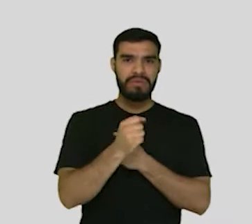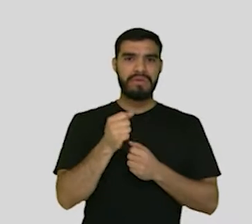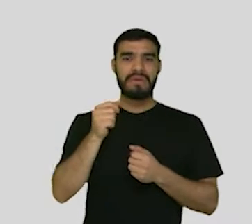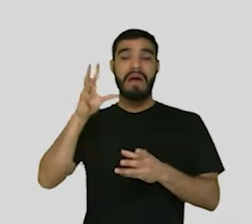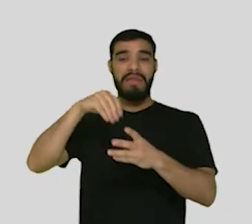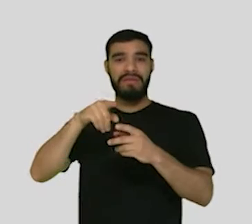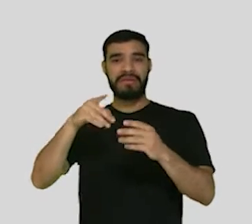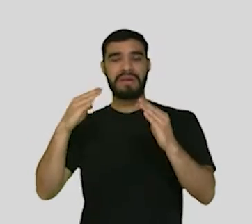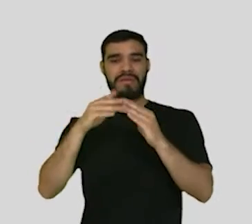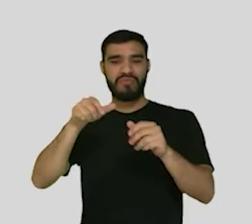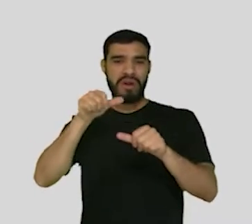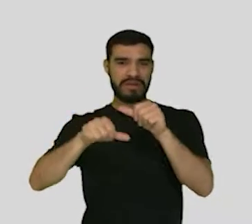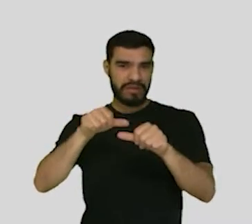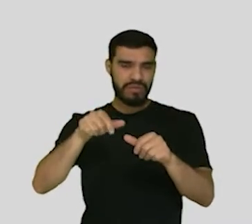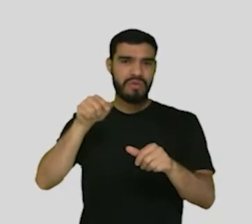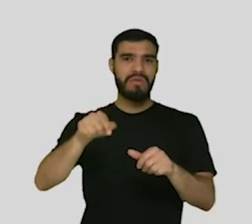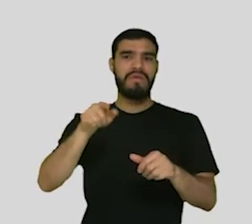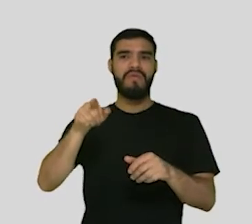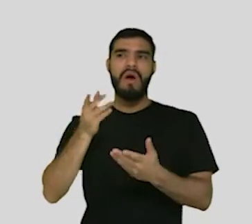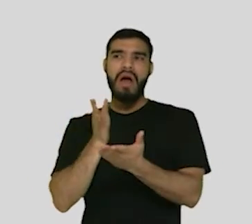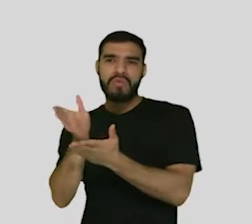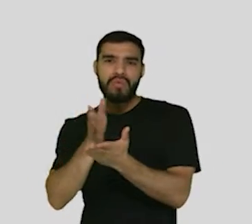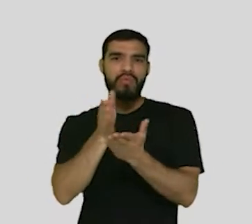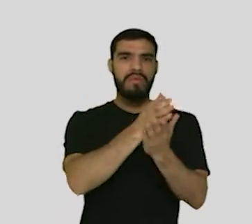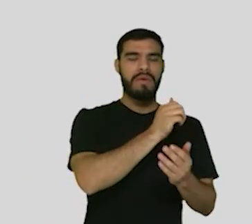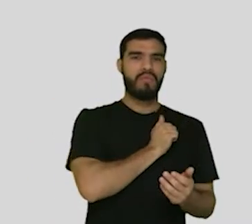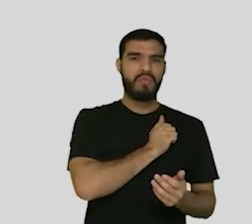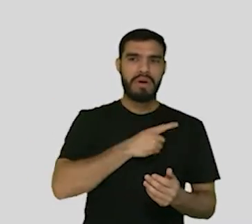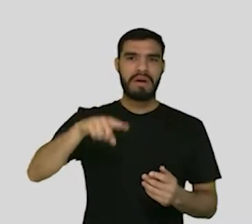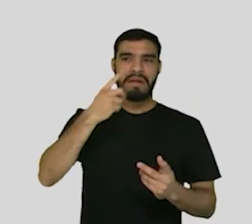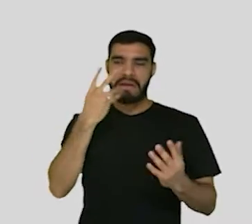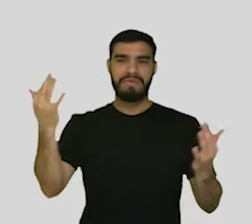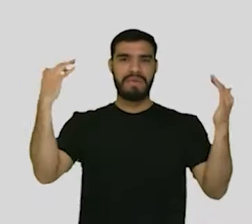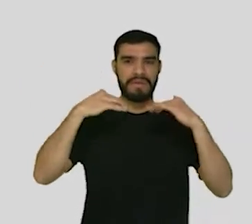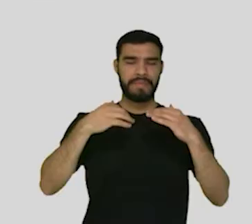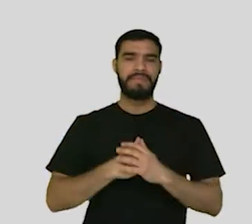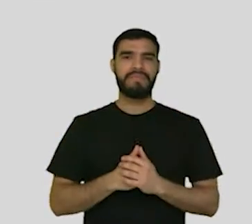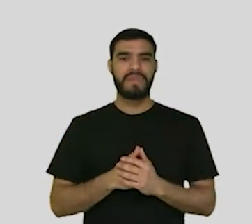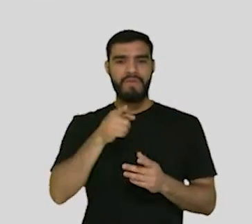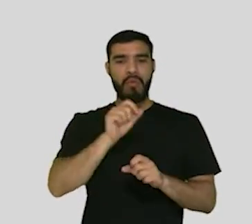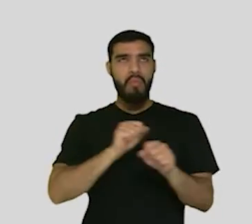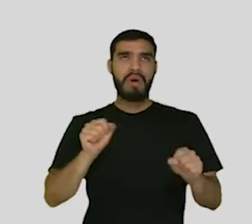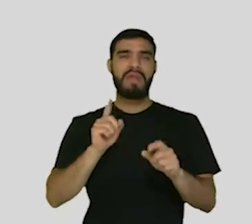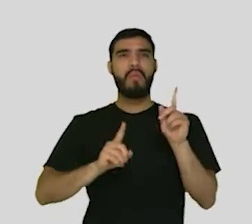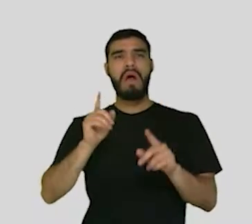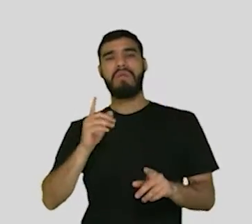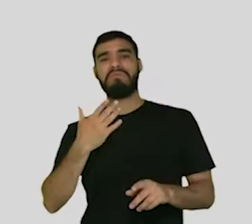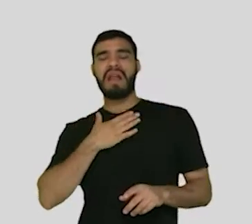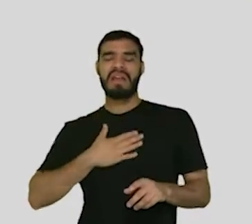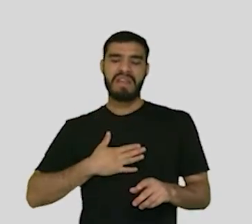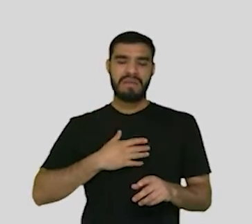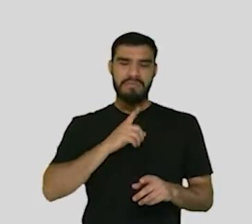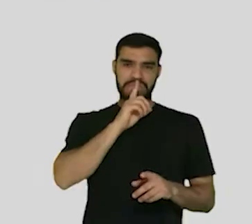guatagüe tería yepa está tapizá re derecho re jave peape ogapu y que tu